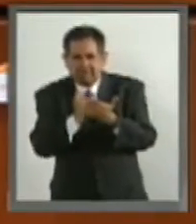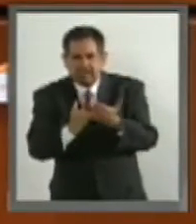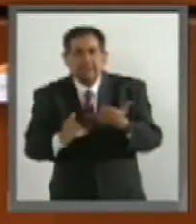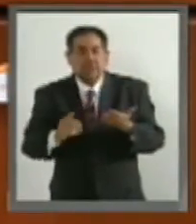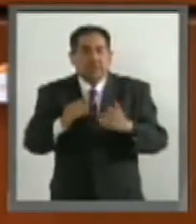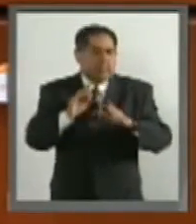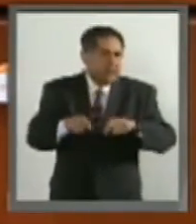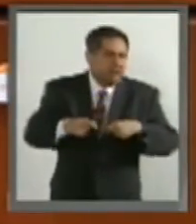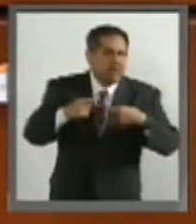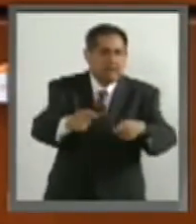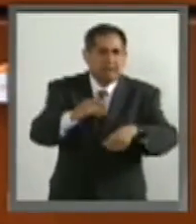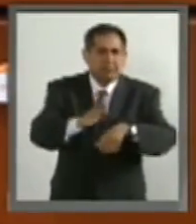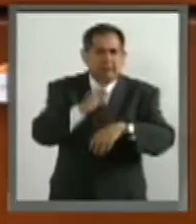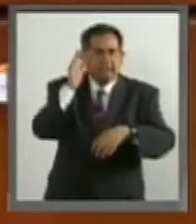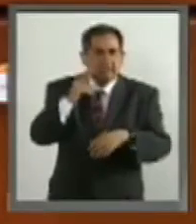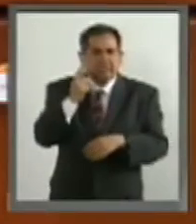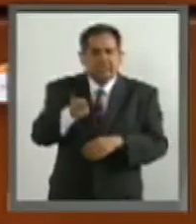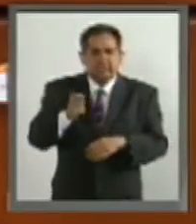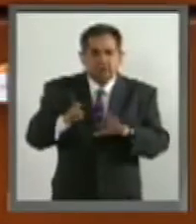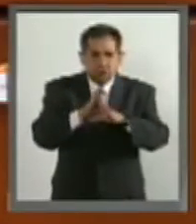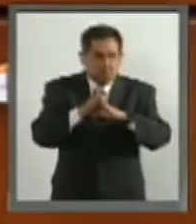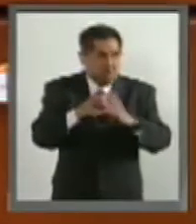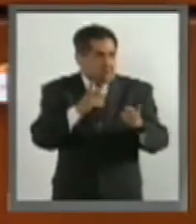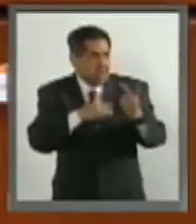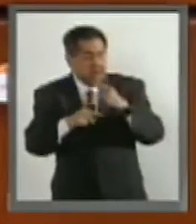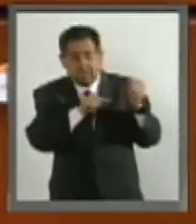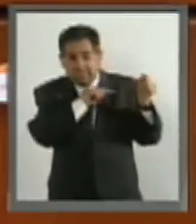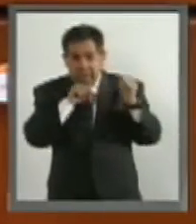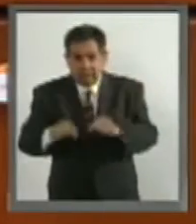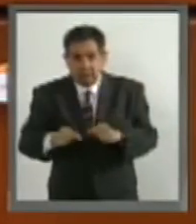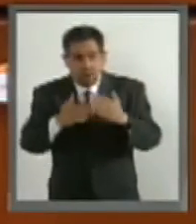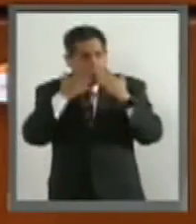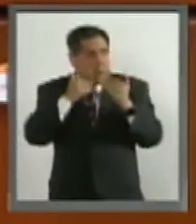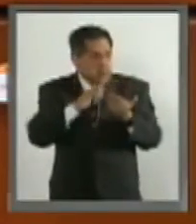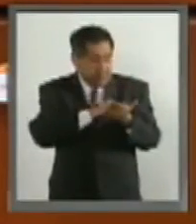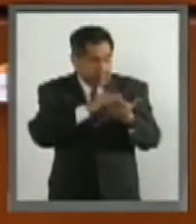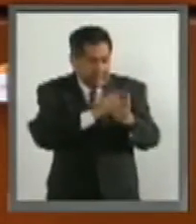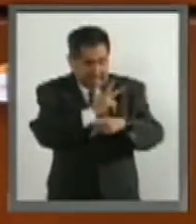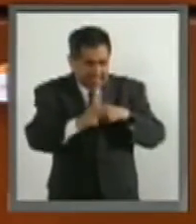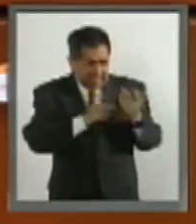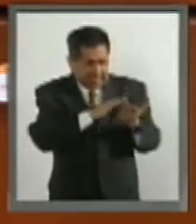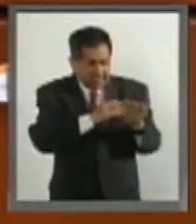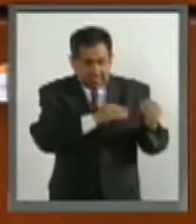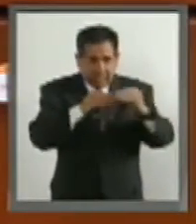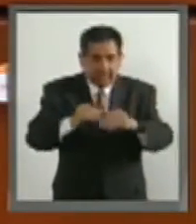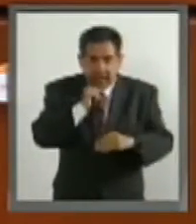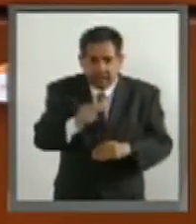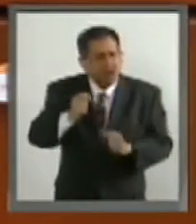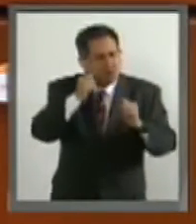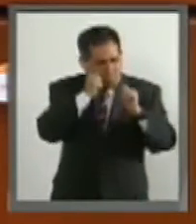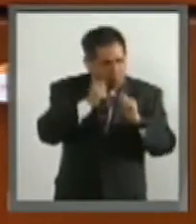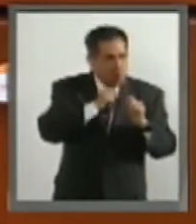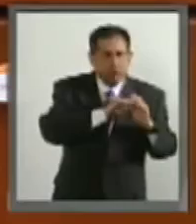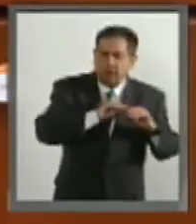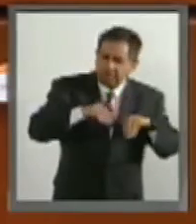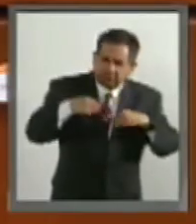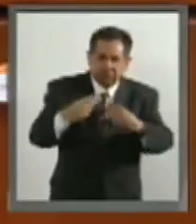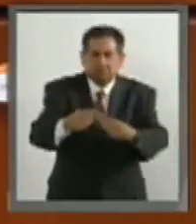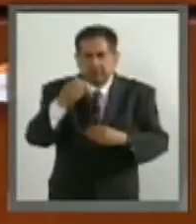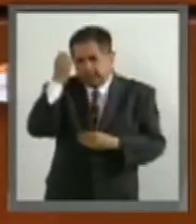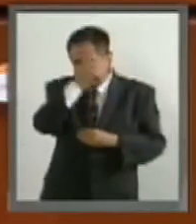el facilitar que aun cuando vengan sin documentos puedan tener los exámenes